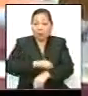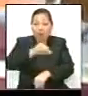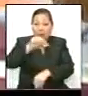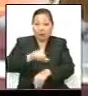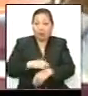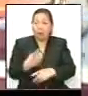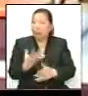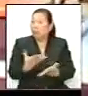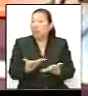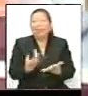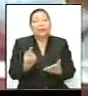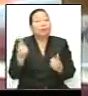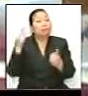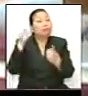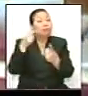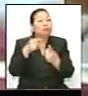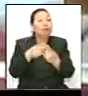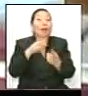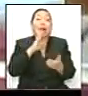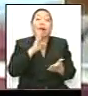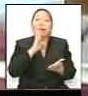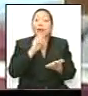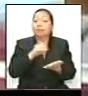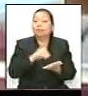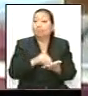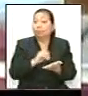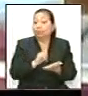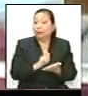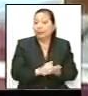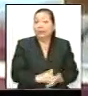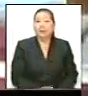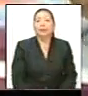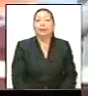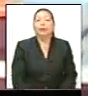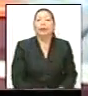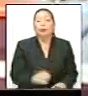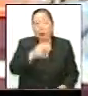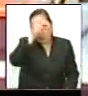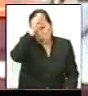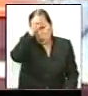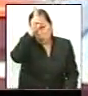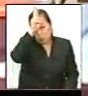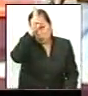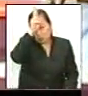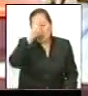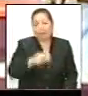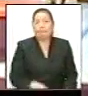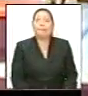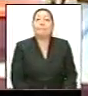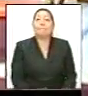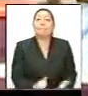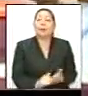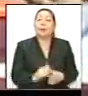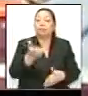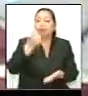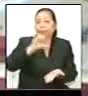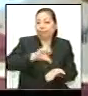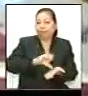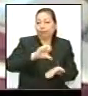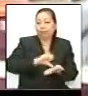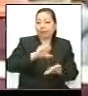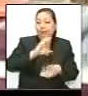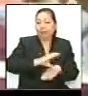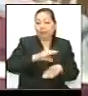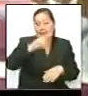interés nacional. Estamos hablando nada menos que del Cusco, que es la capital histórica del